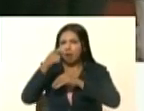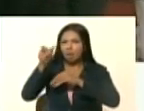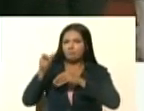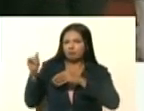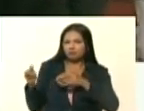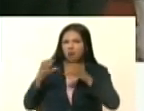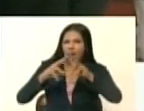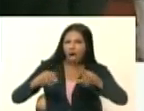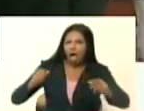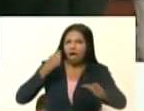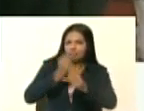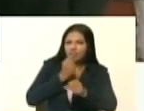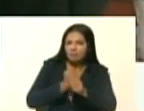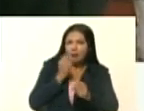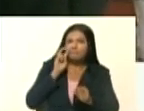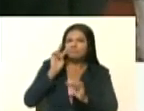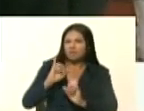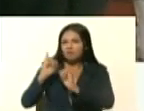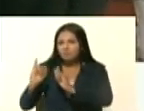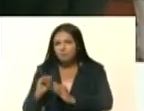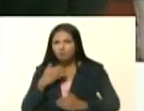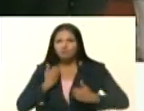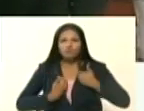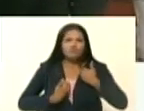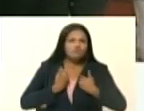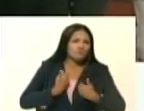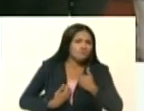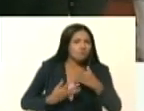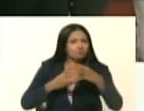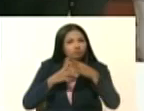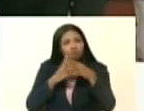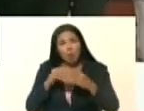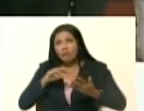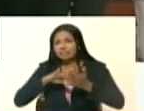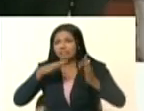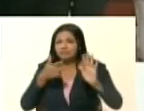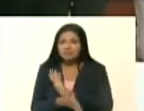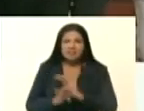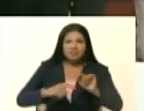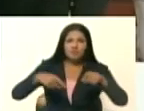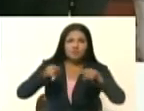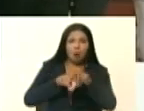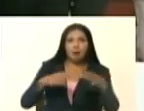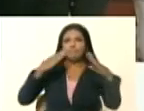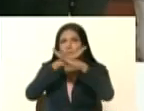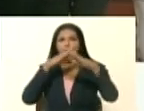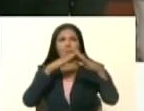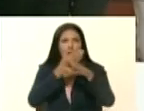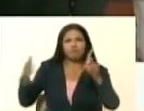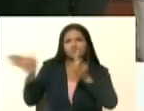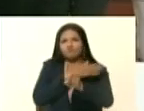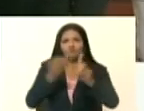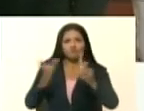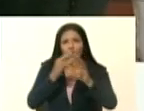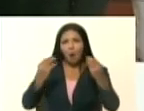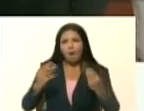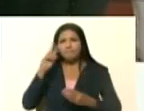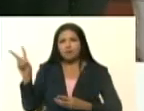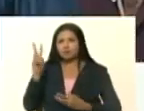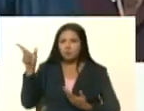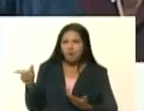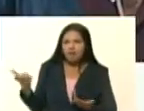campesinos para ver por sí mismo el sufrimiento que ha significado los bloqueos y las agresiones contra Venezuela.